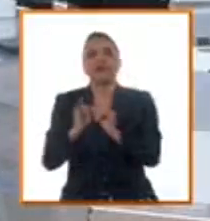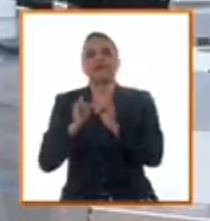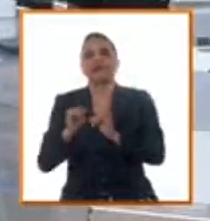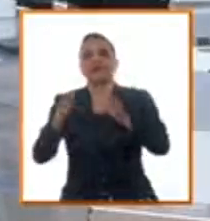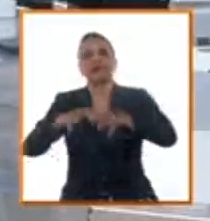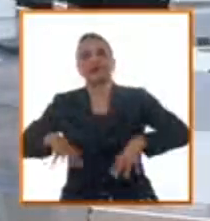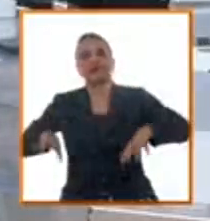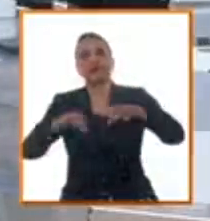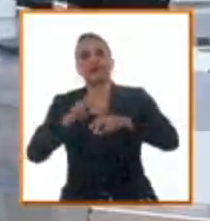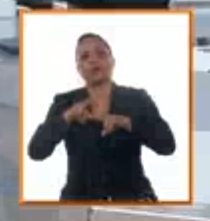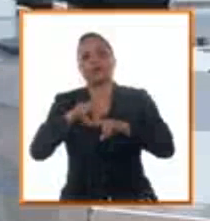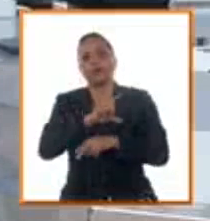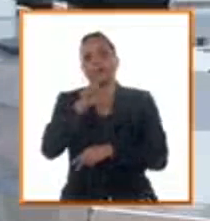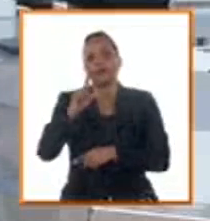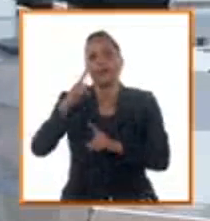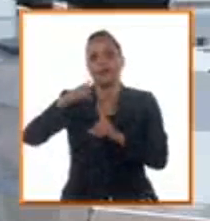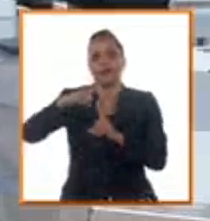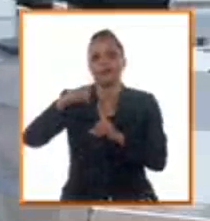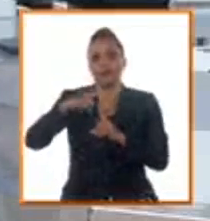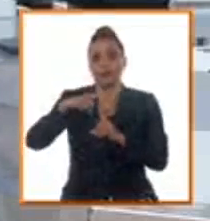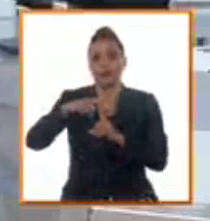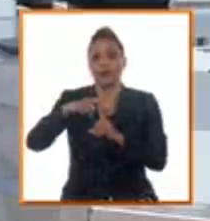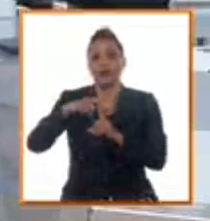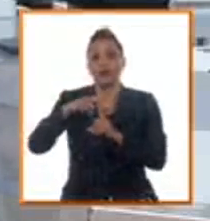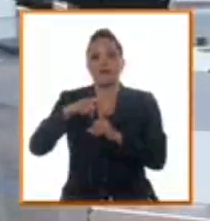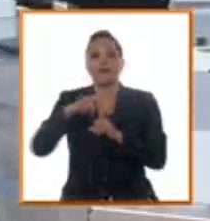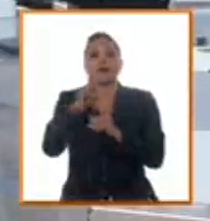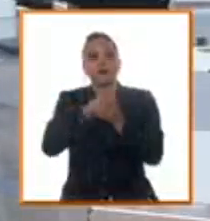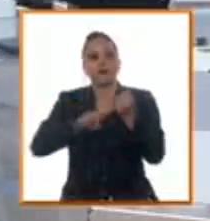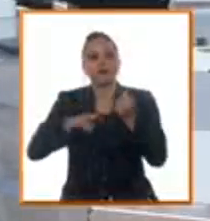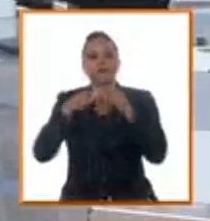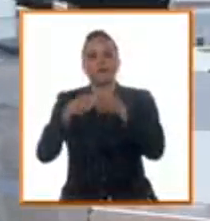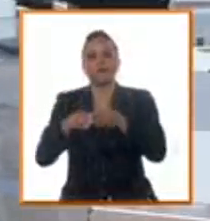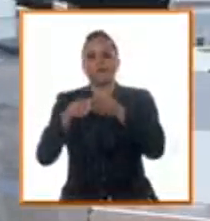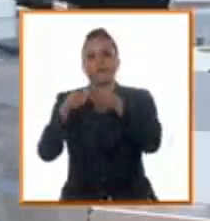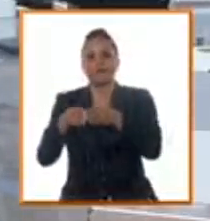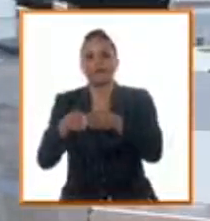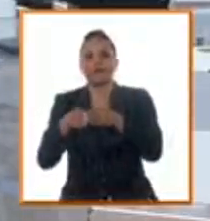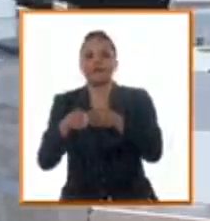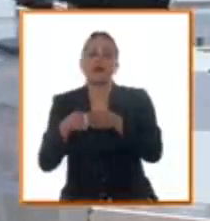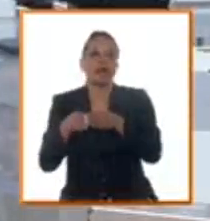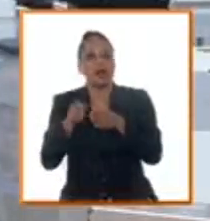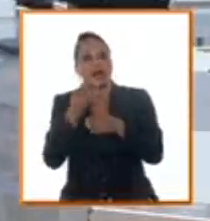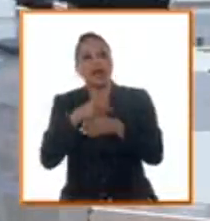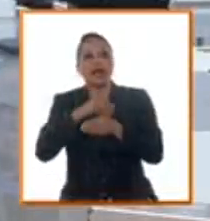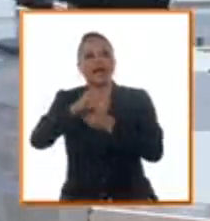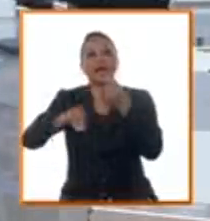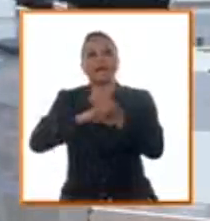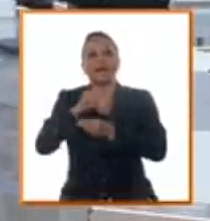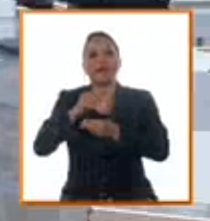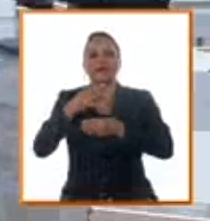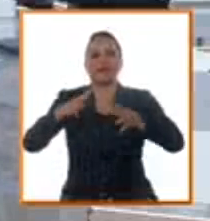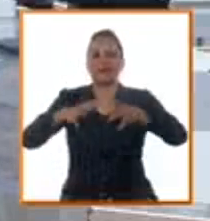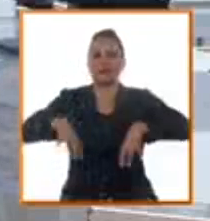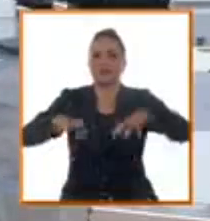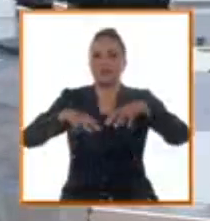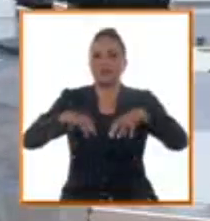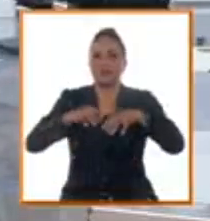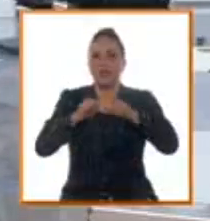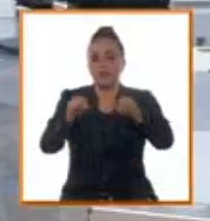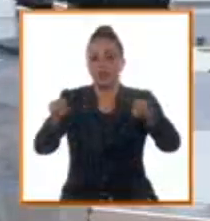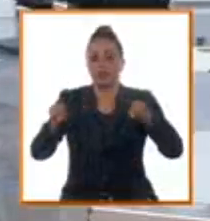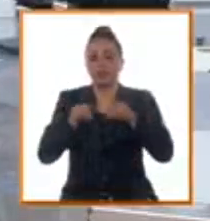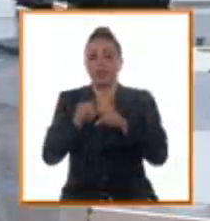situación en Holguín, en Las Tunas, en la propia provincia de Granma? Quiere decir que los embalses también no